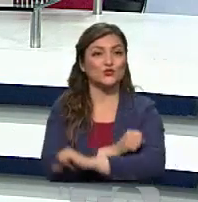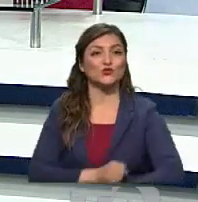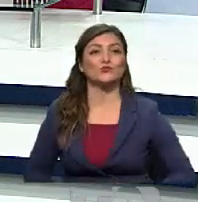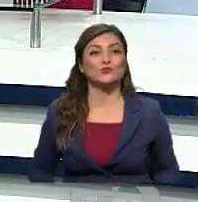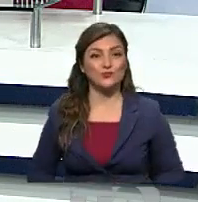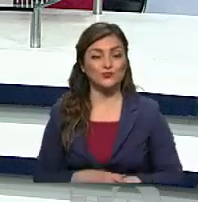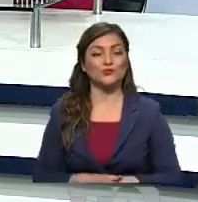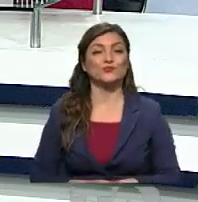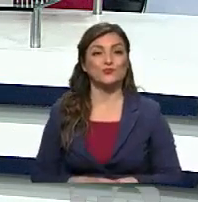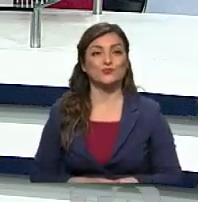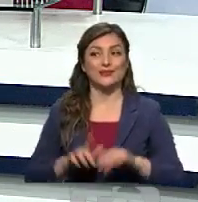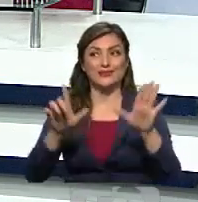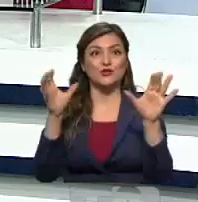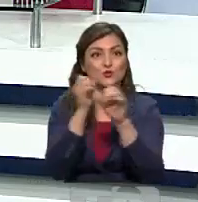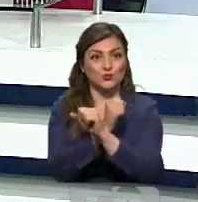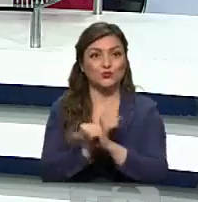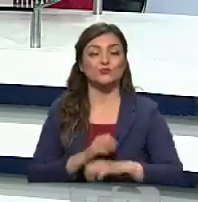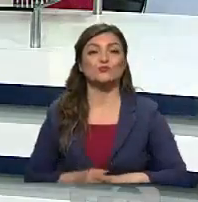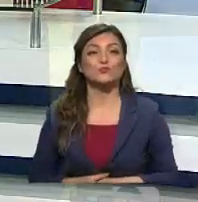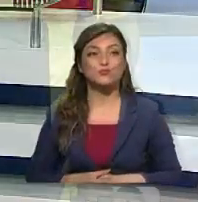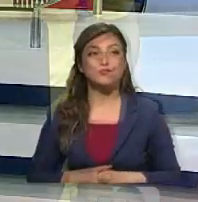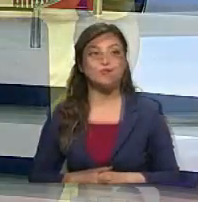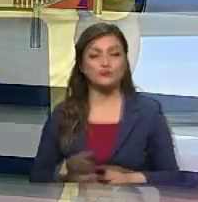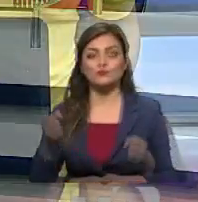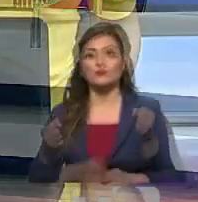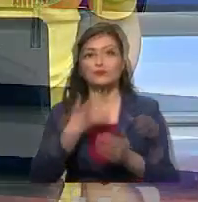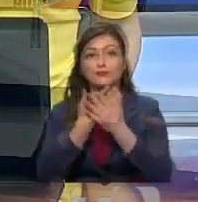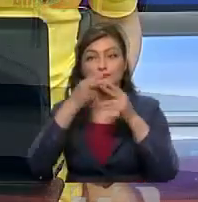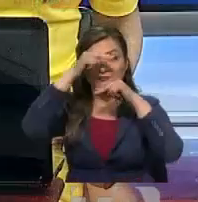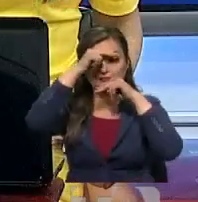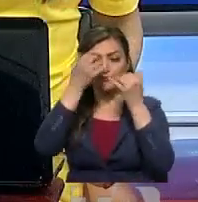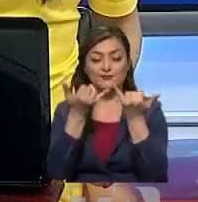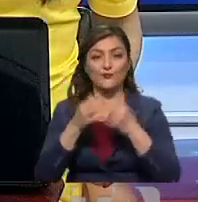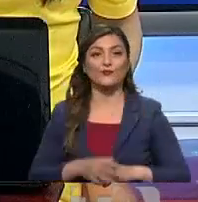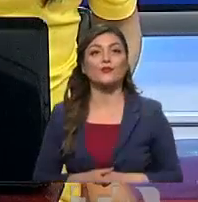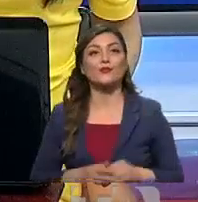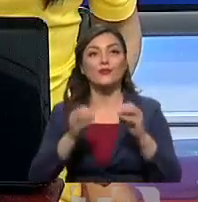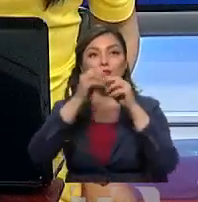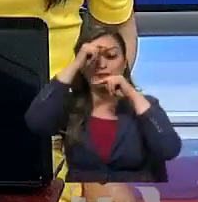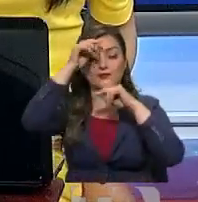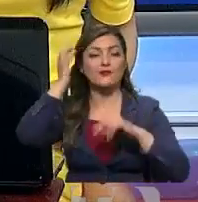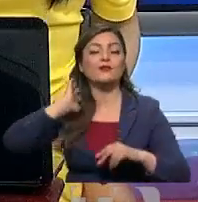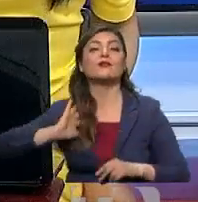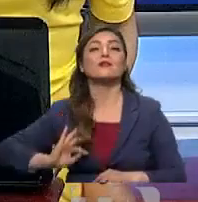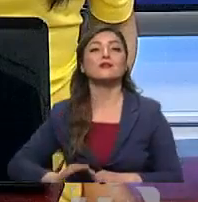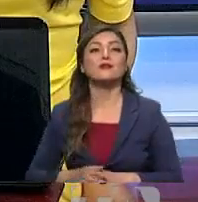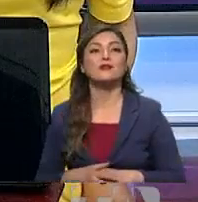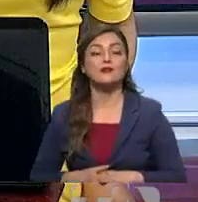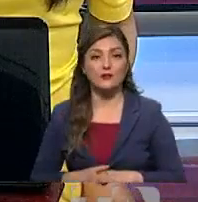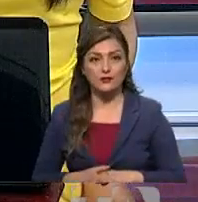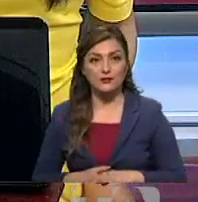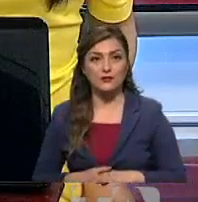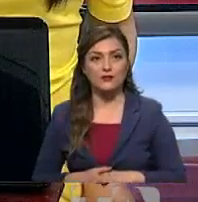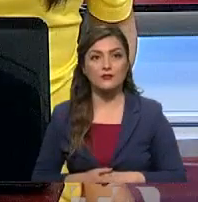noche. A partir de las 7 de la noche hay libre circulación. Gracias por continuar con nosotros, seguimos con más noticias. Les contamos que aumentan